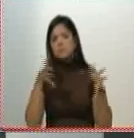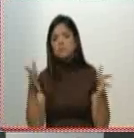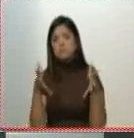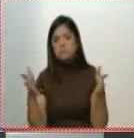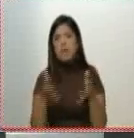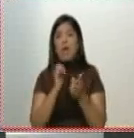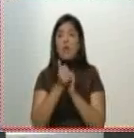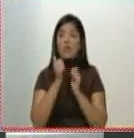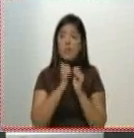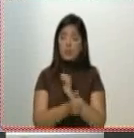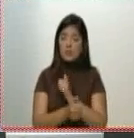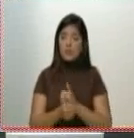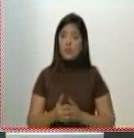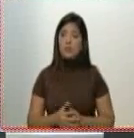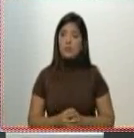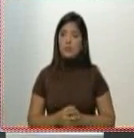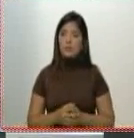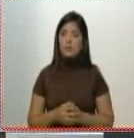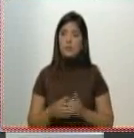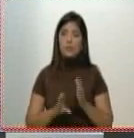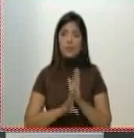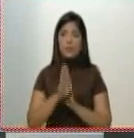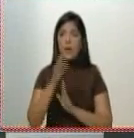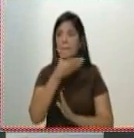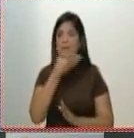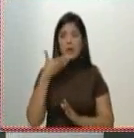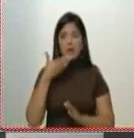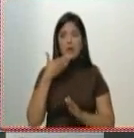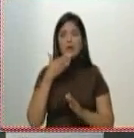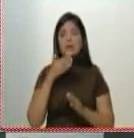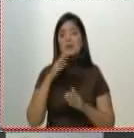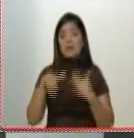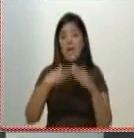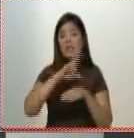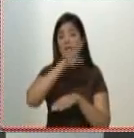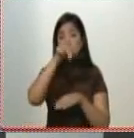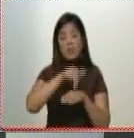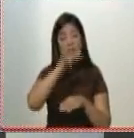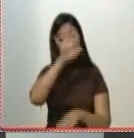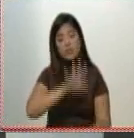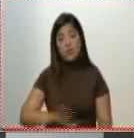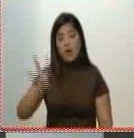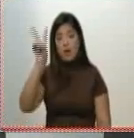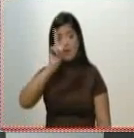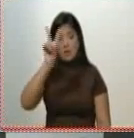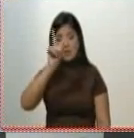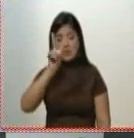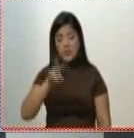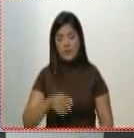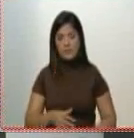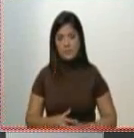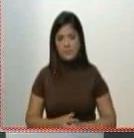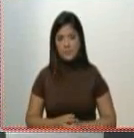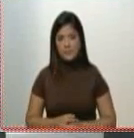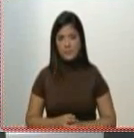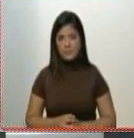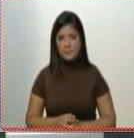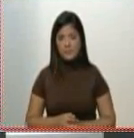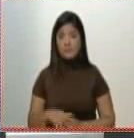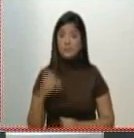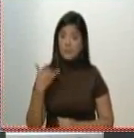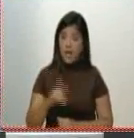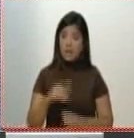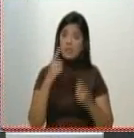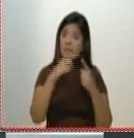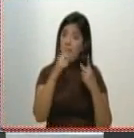atletas a ir superándose cada vez e ir sacando la selección nacional de todo el territorio de Venezuela. Existen varios